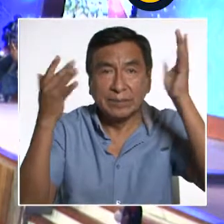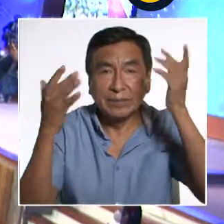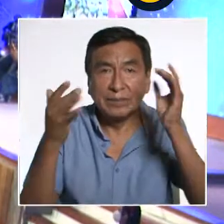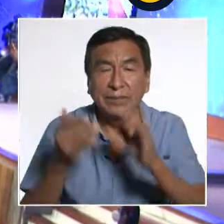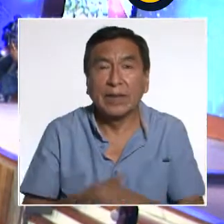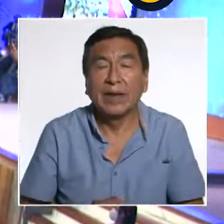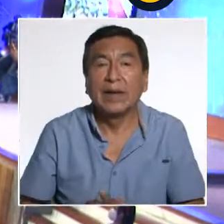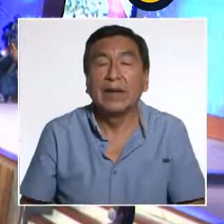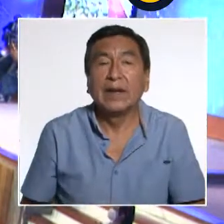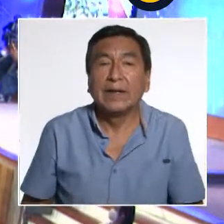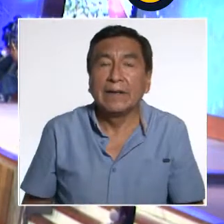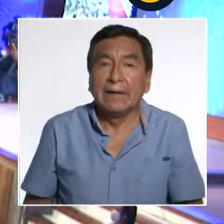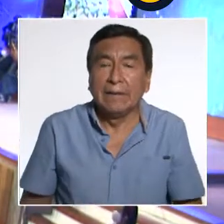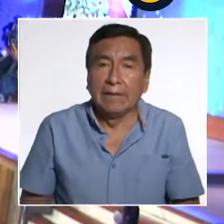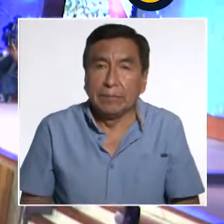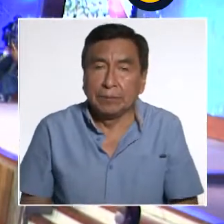Y le digo algo.